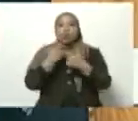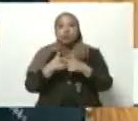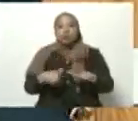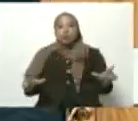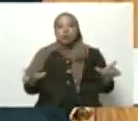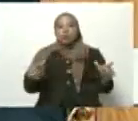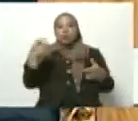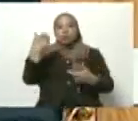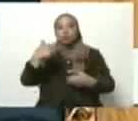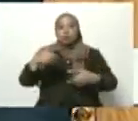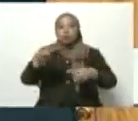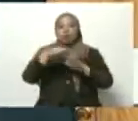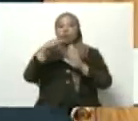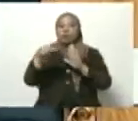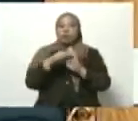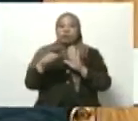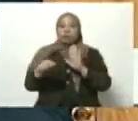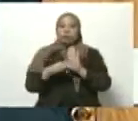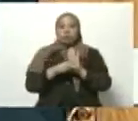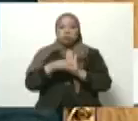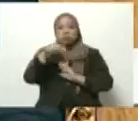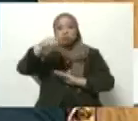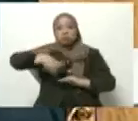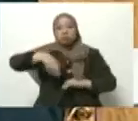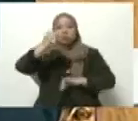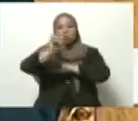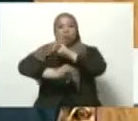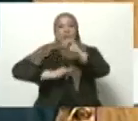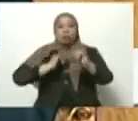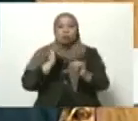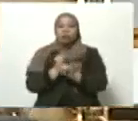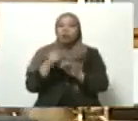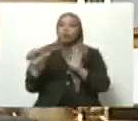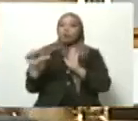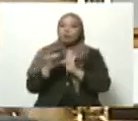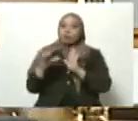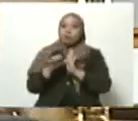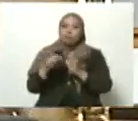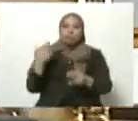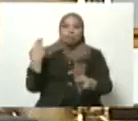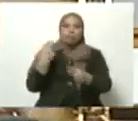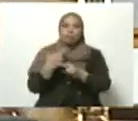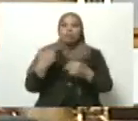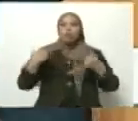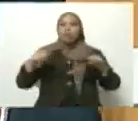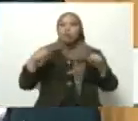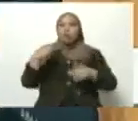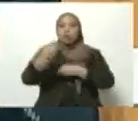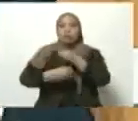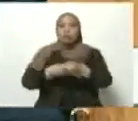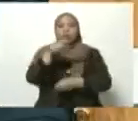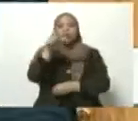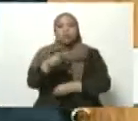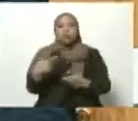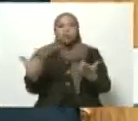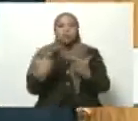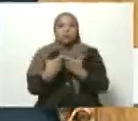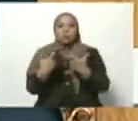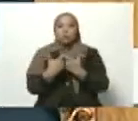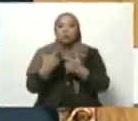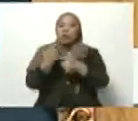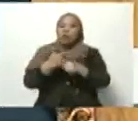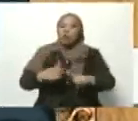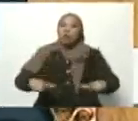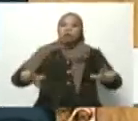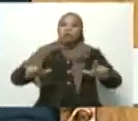de medidas coercitivas, un espacio internacional donde esas sanciones no actúen, un espacio de libertad económica